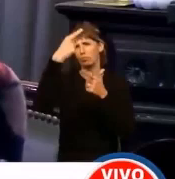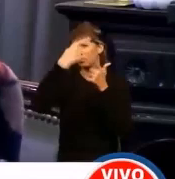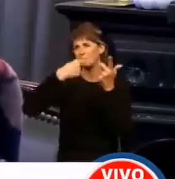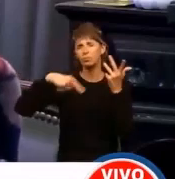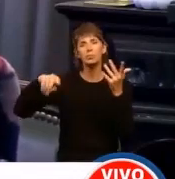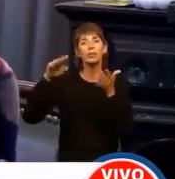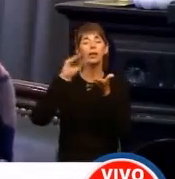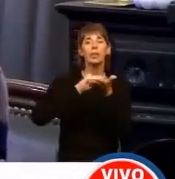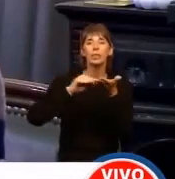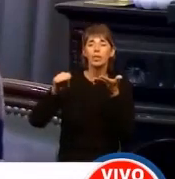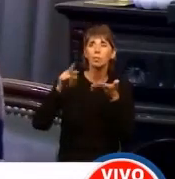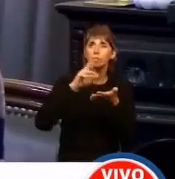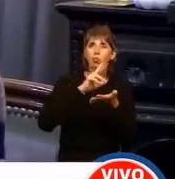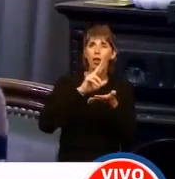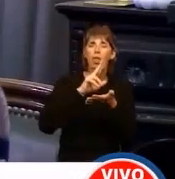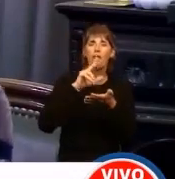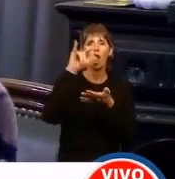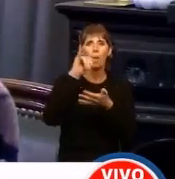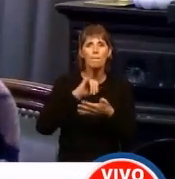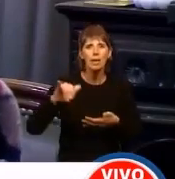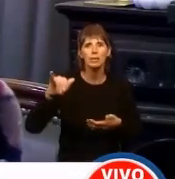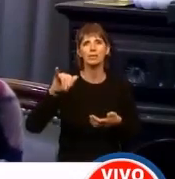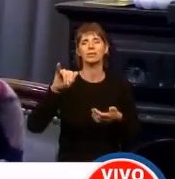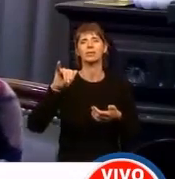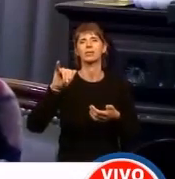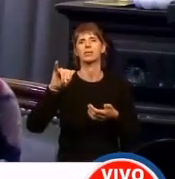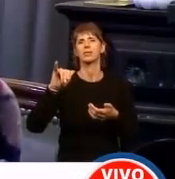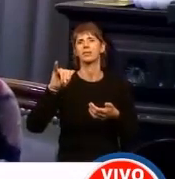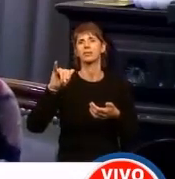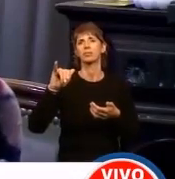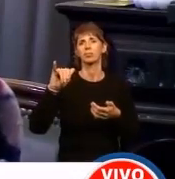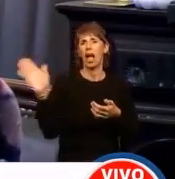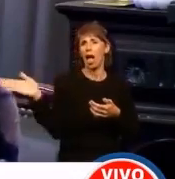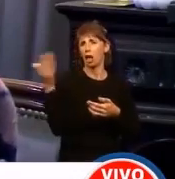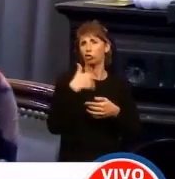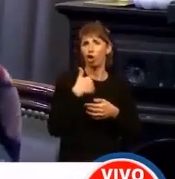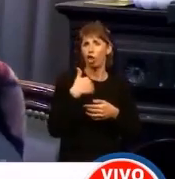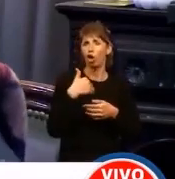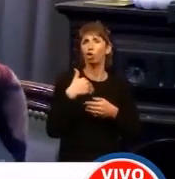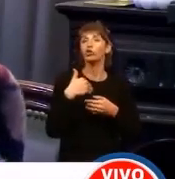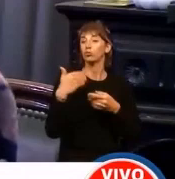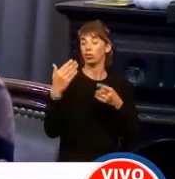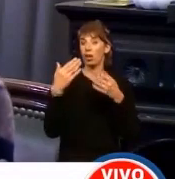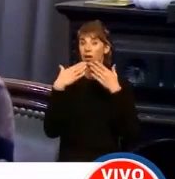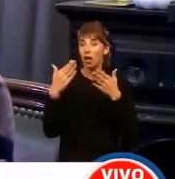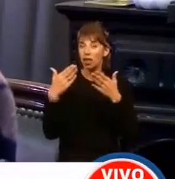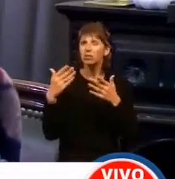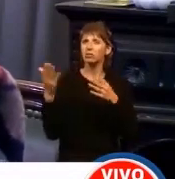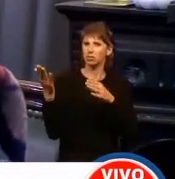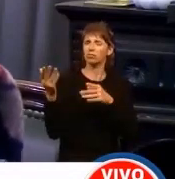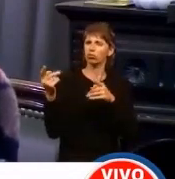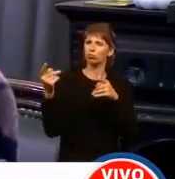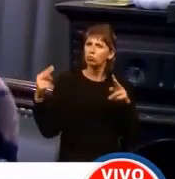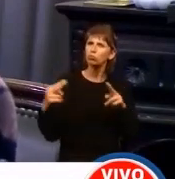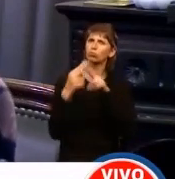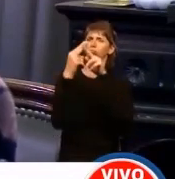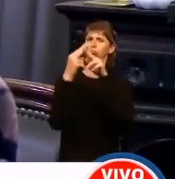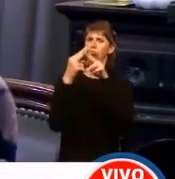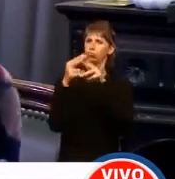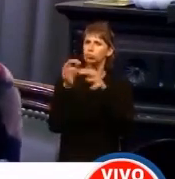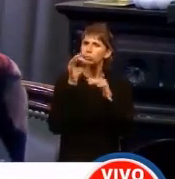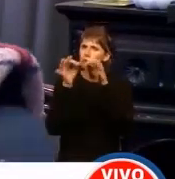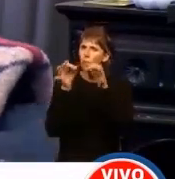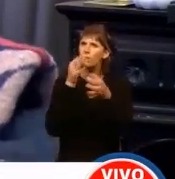la diputada López, a todos aquellos que pudimos tener la oportunidad de discutirlo, de poder ampliar la